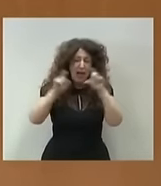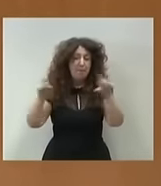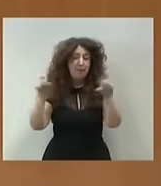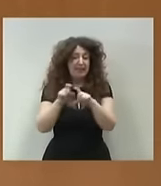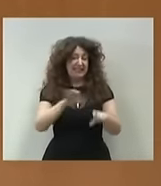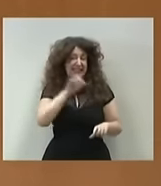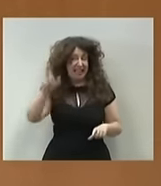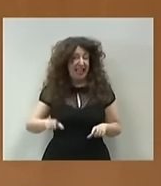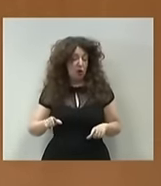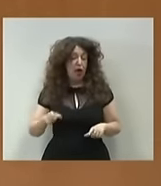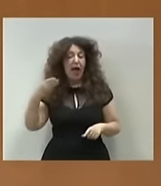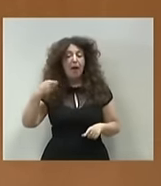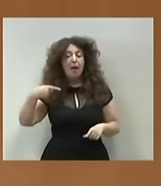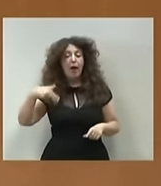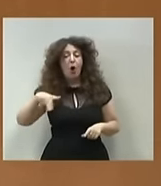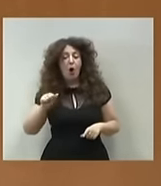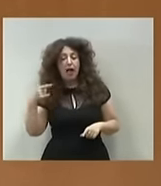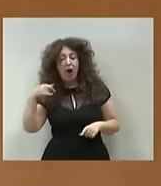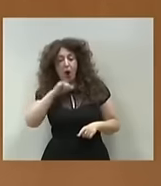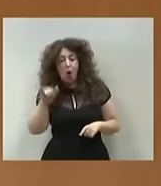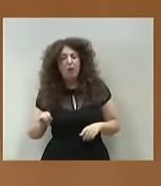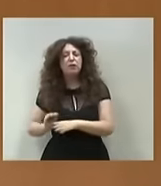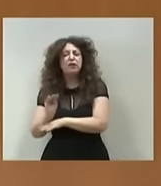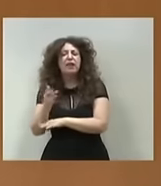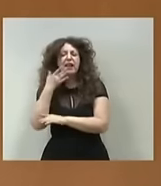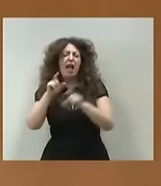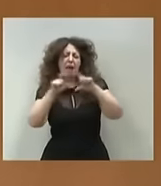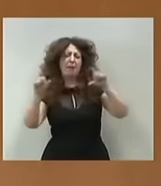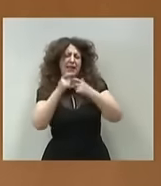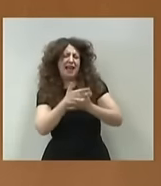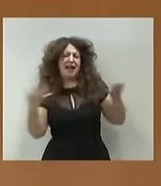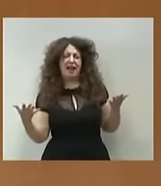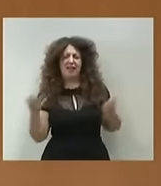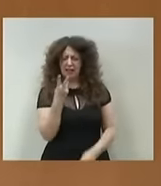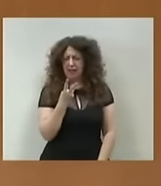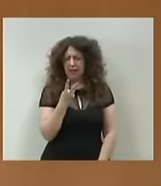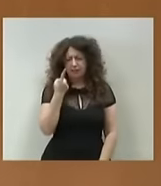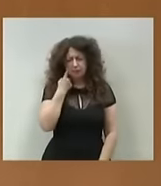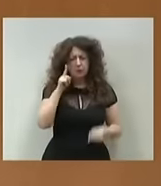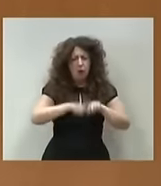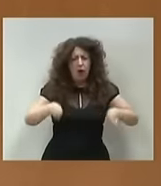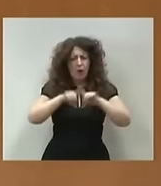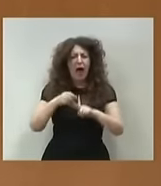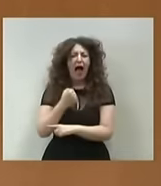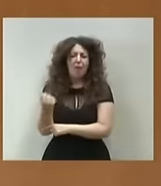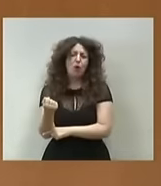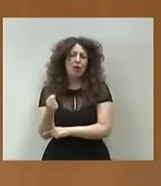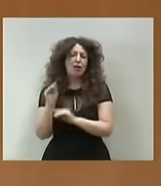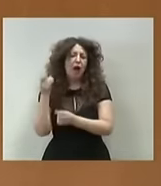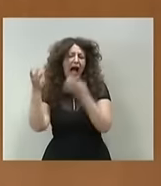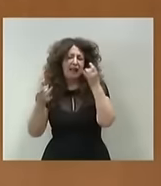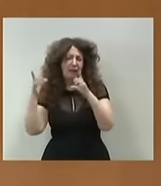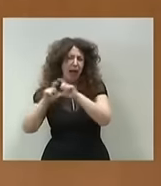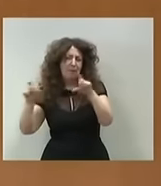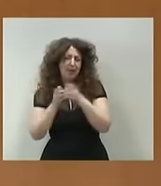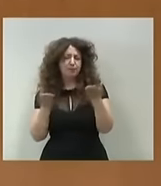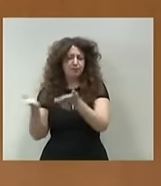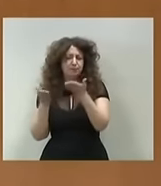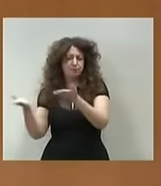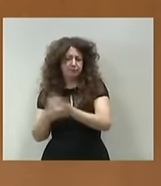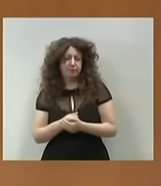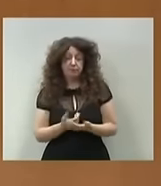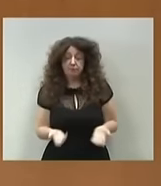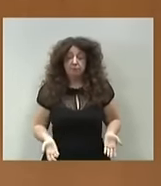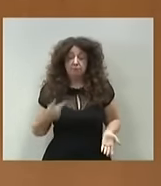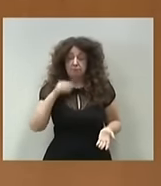señora Begoña Gómez es que ha sido financiado por grandes empresas que casualmente siempre son las mismas que son las que apoyan su propia actividad empresarial. Y yo le